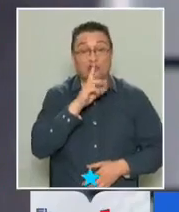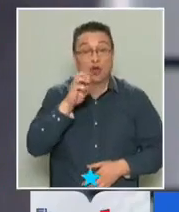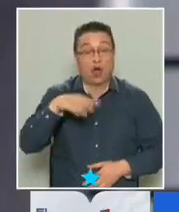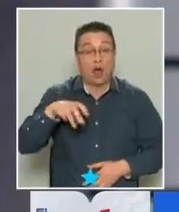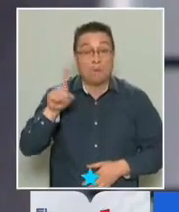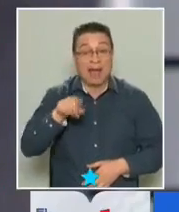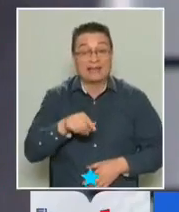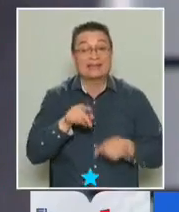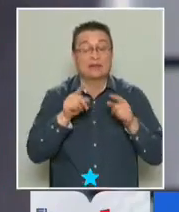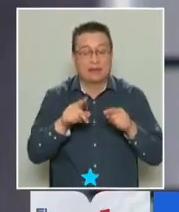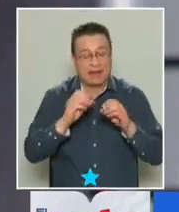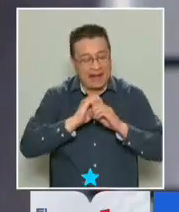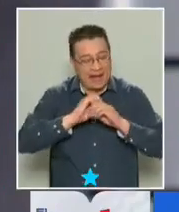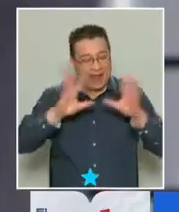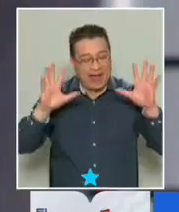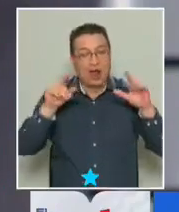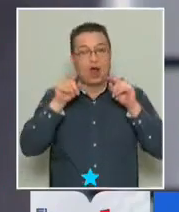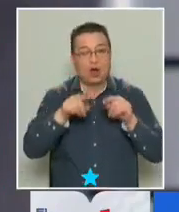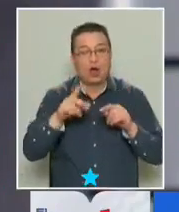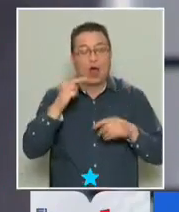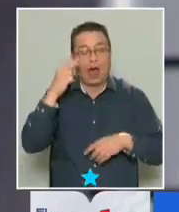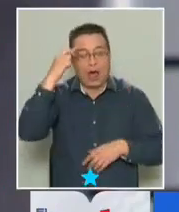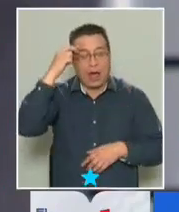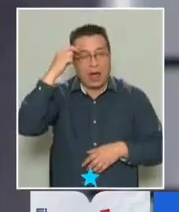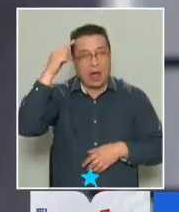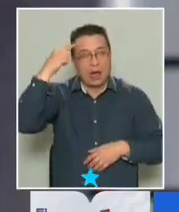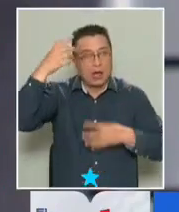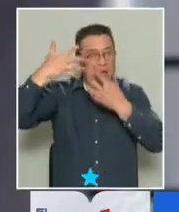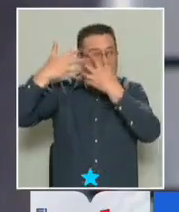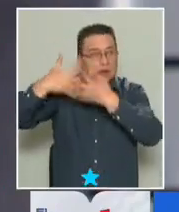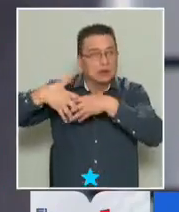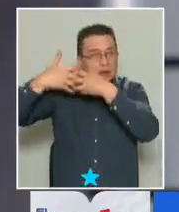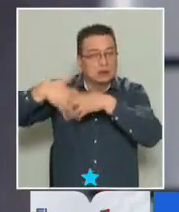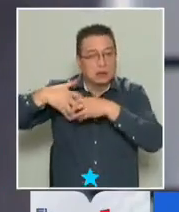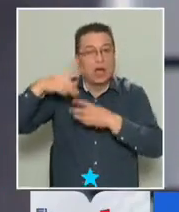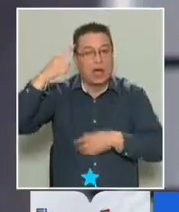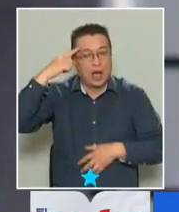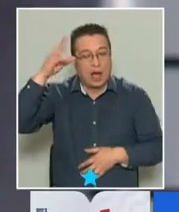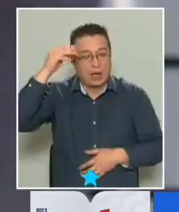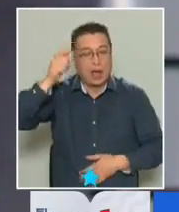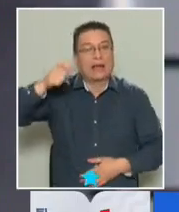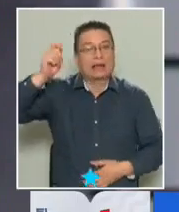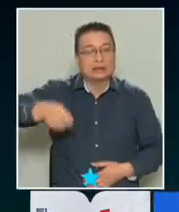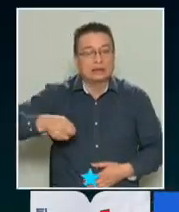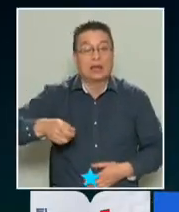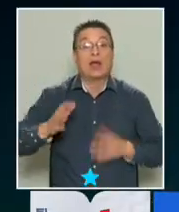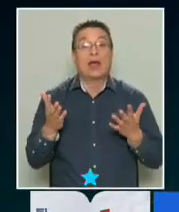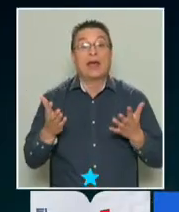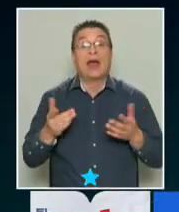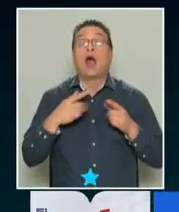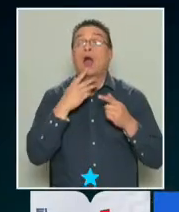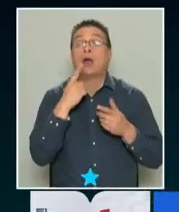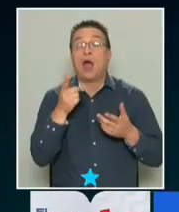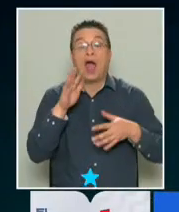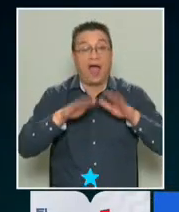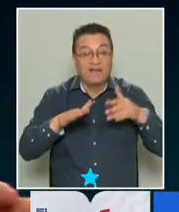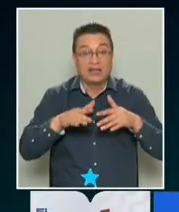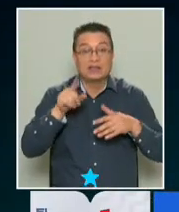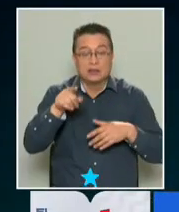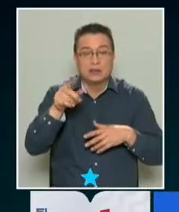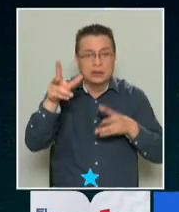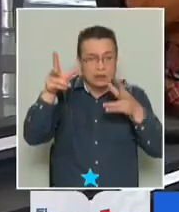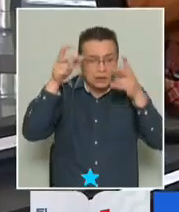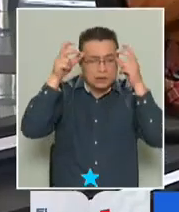distinga claramente lo que se llama el razonamiento la ratio decidendi de la decisión a veces encantamiento